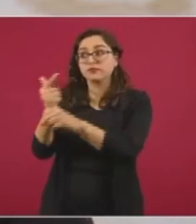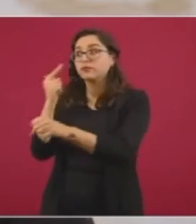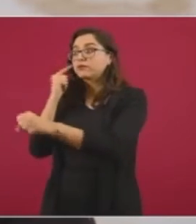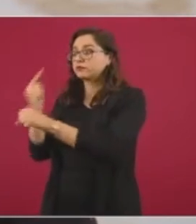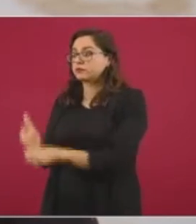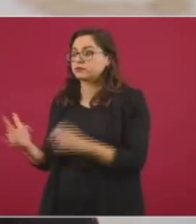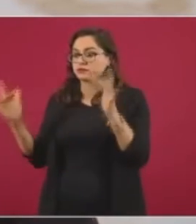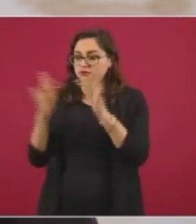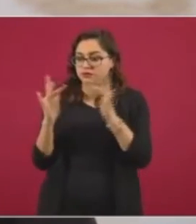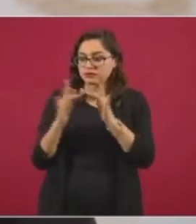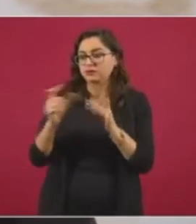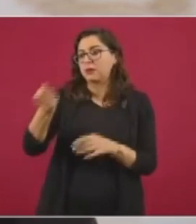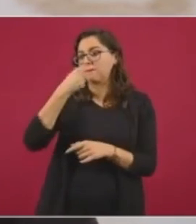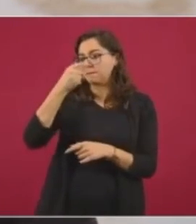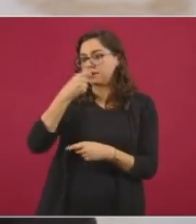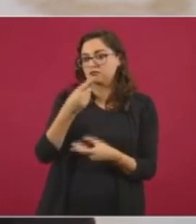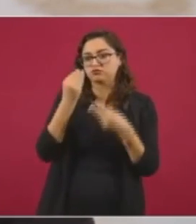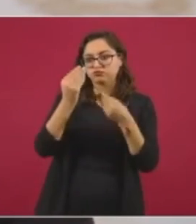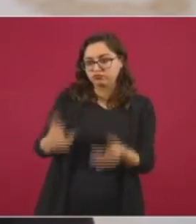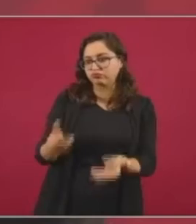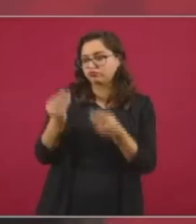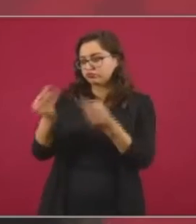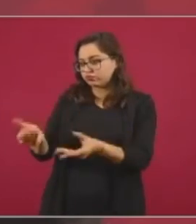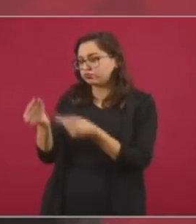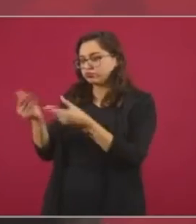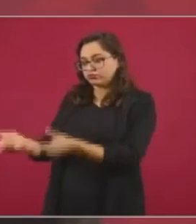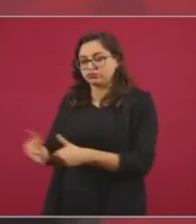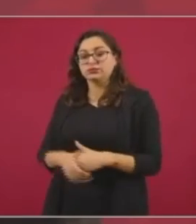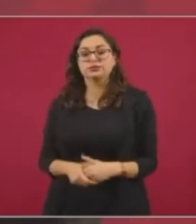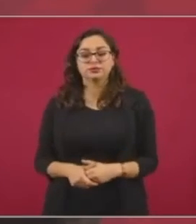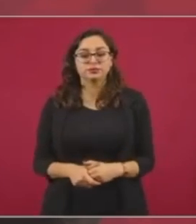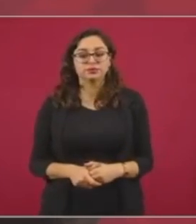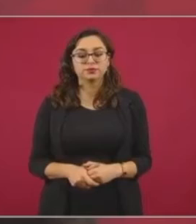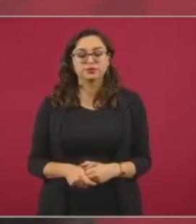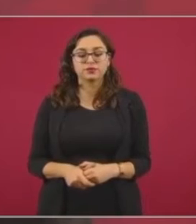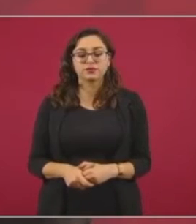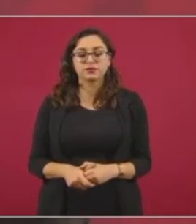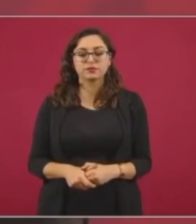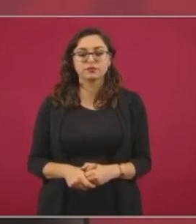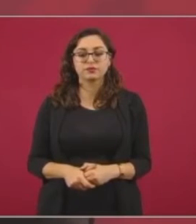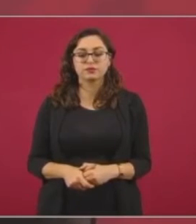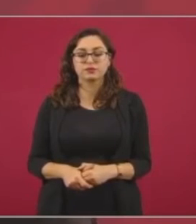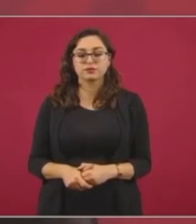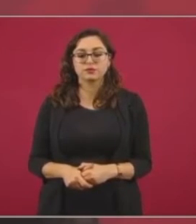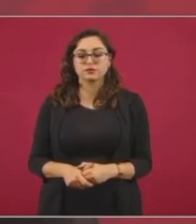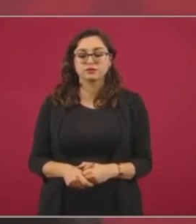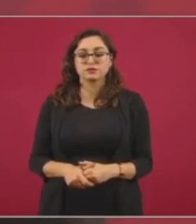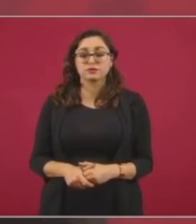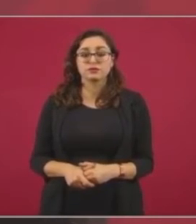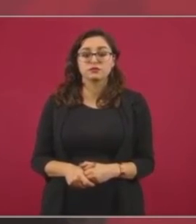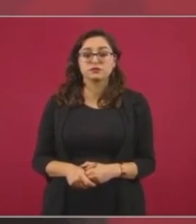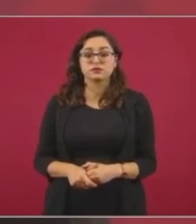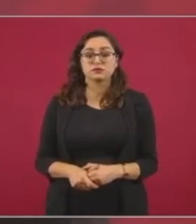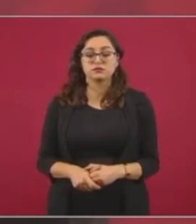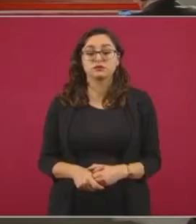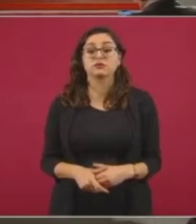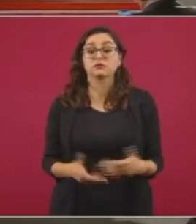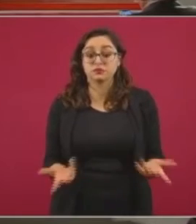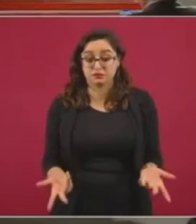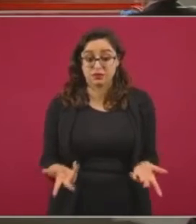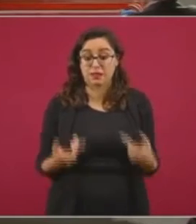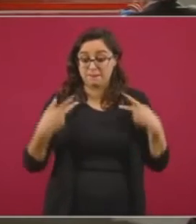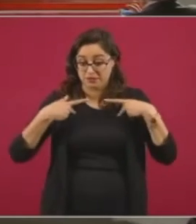vincular a una atención integral, a un tratamiento efectivo. Una vez en nuestro país que las personas conocen